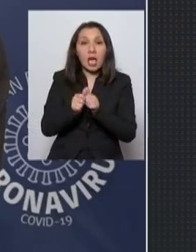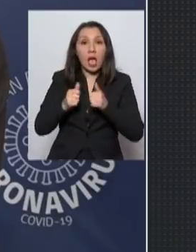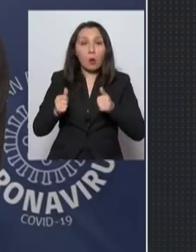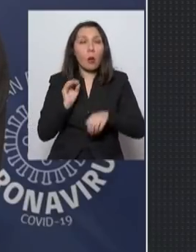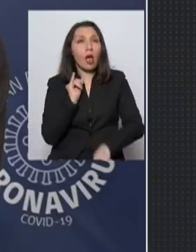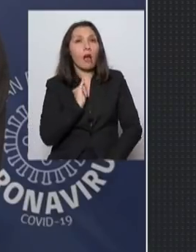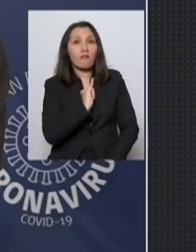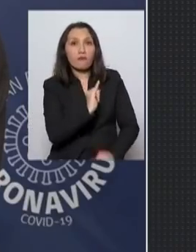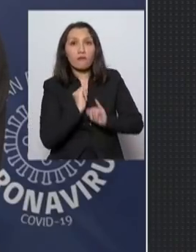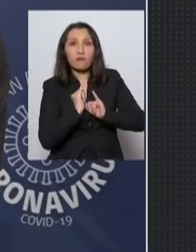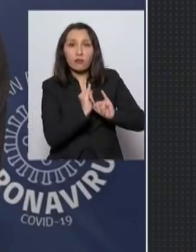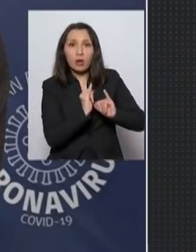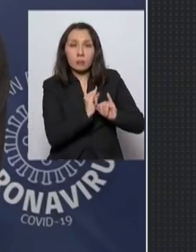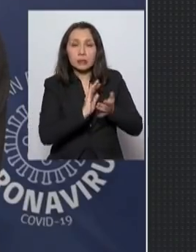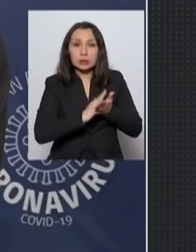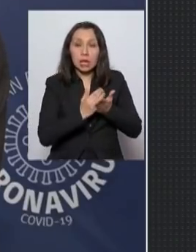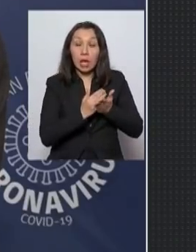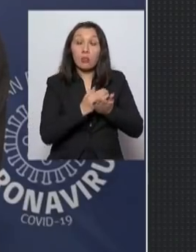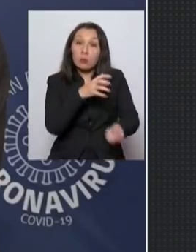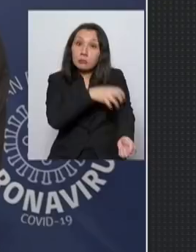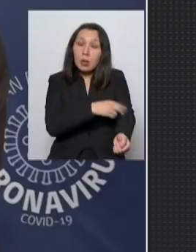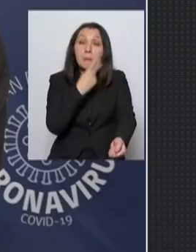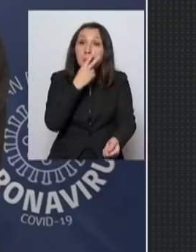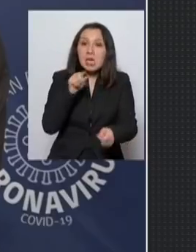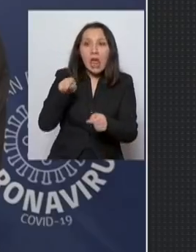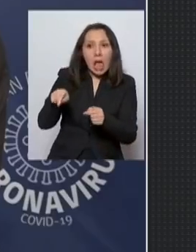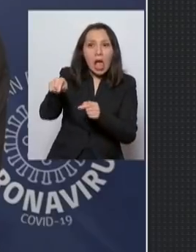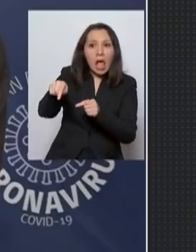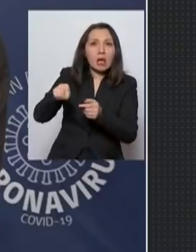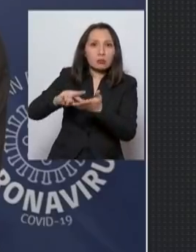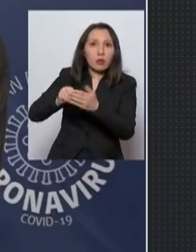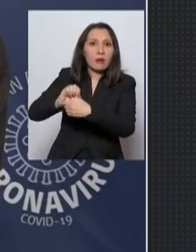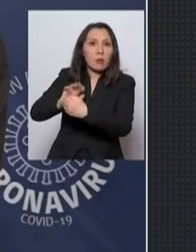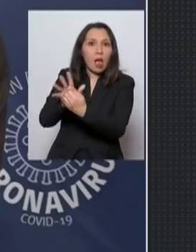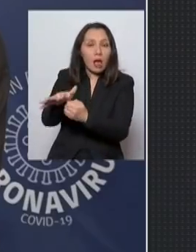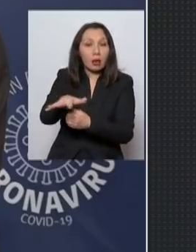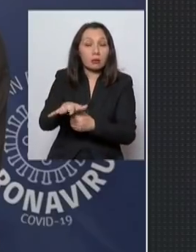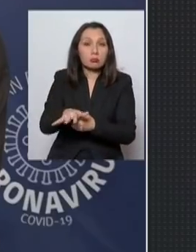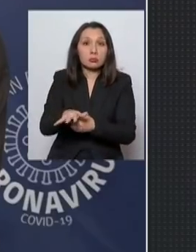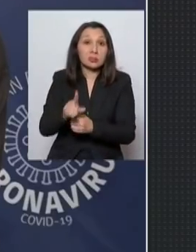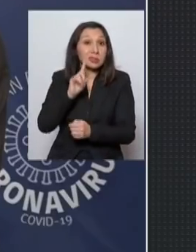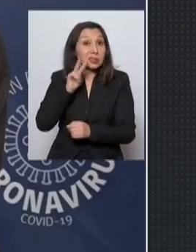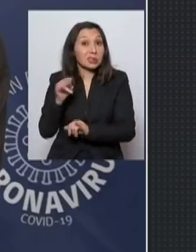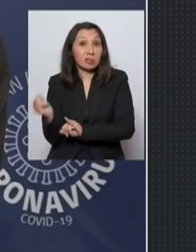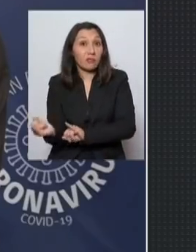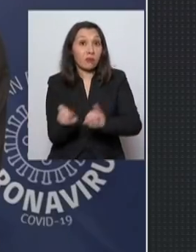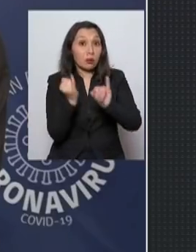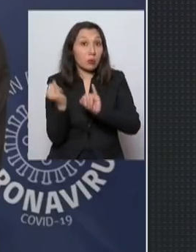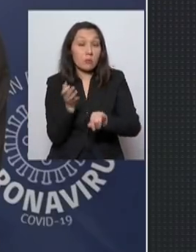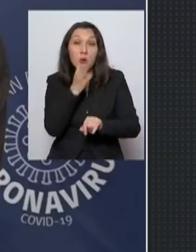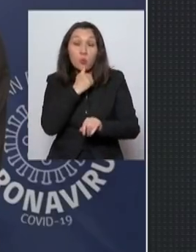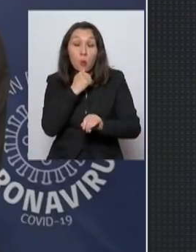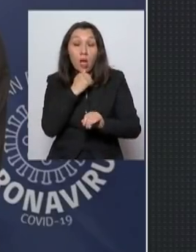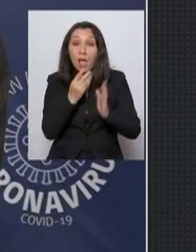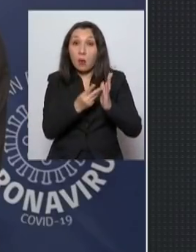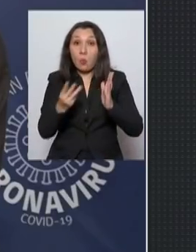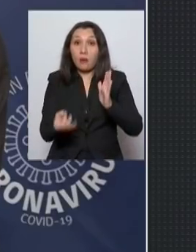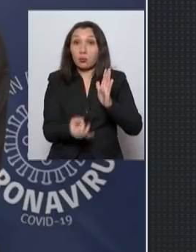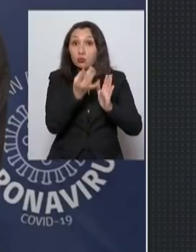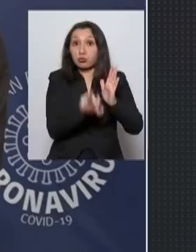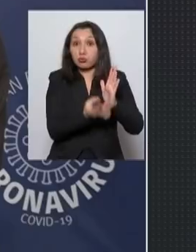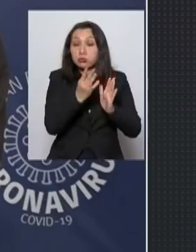autoridad sanitaria regional, mire, hay un foco aquí, hay un problema allá. Si no se produce esa información, nosotros